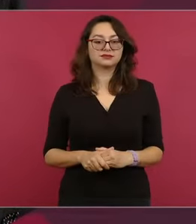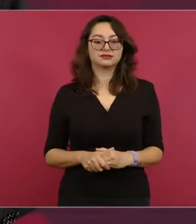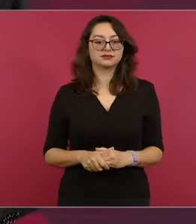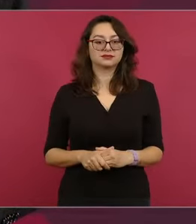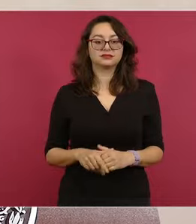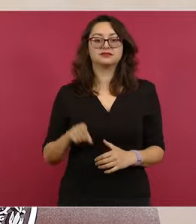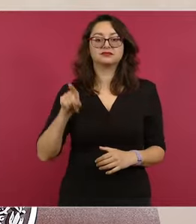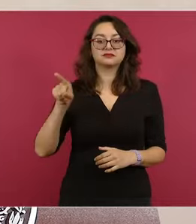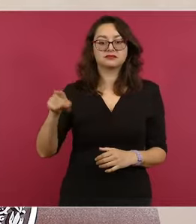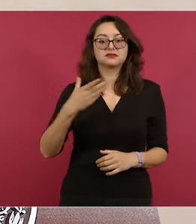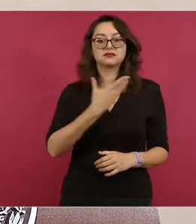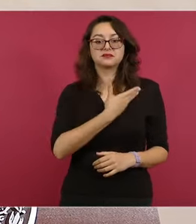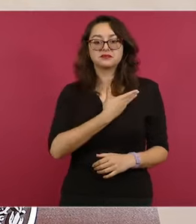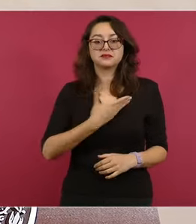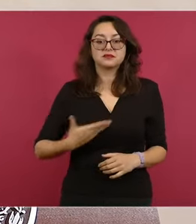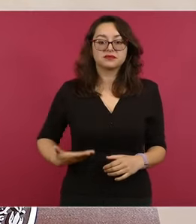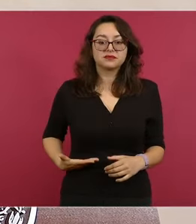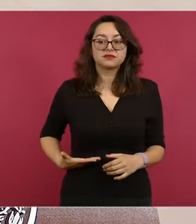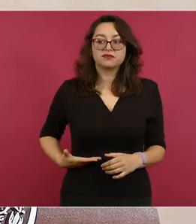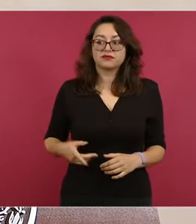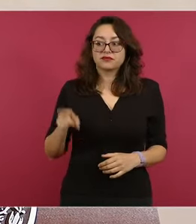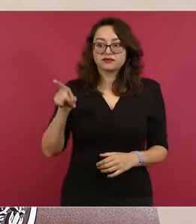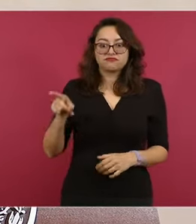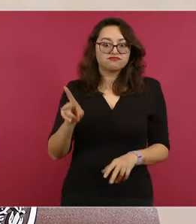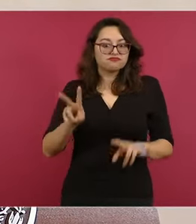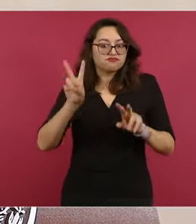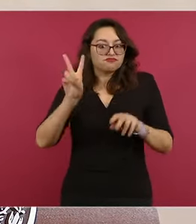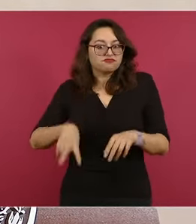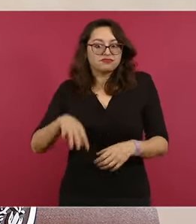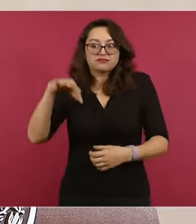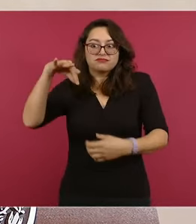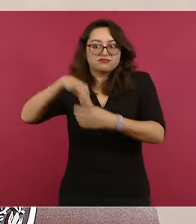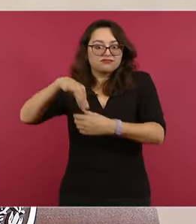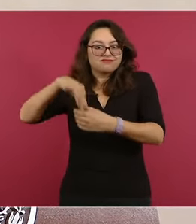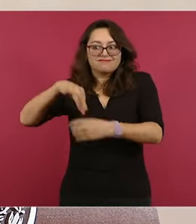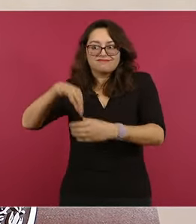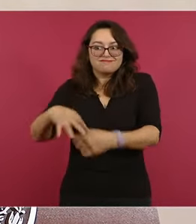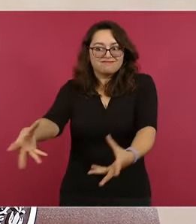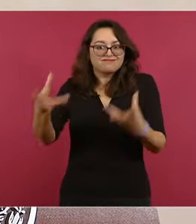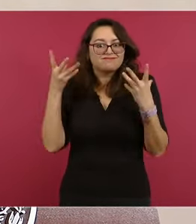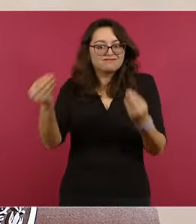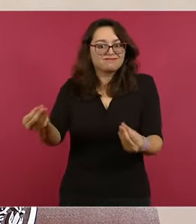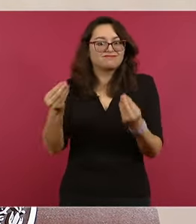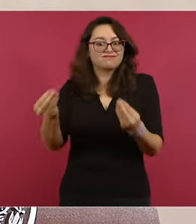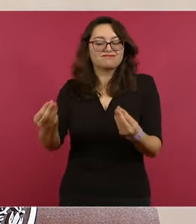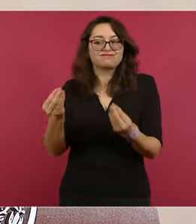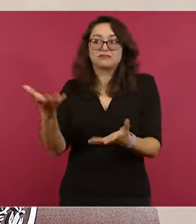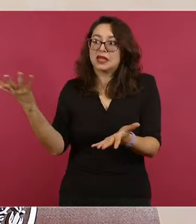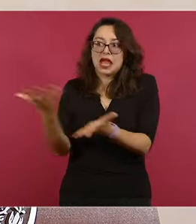el presidente electo ganó con un amplio margen.